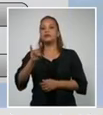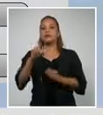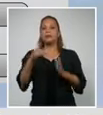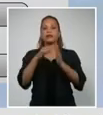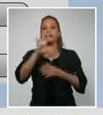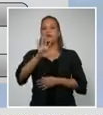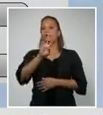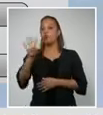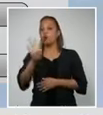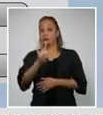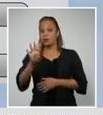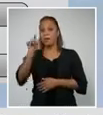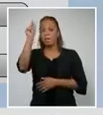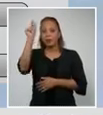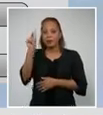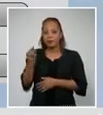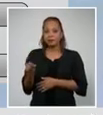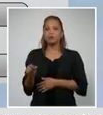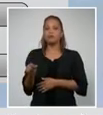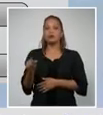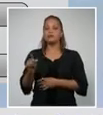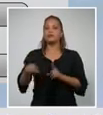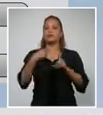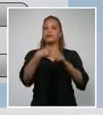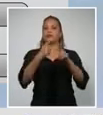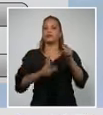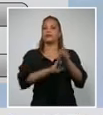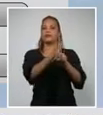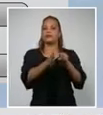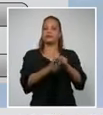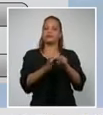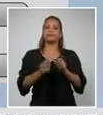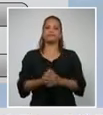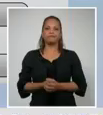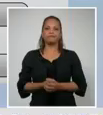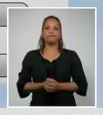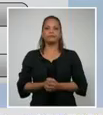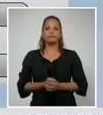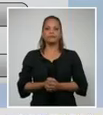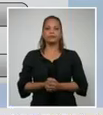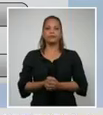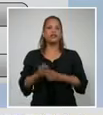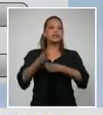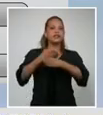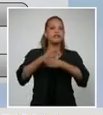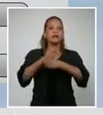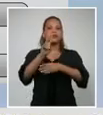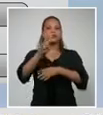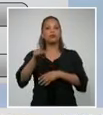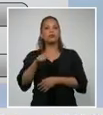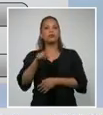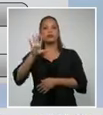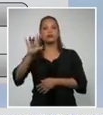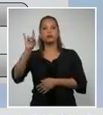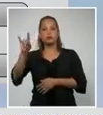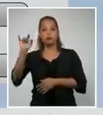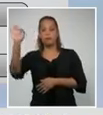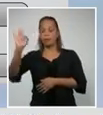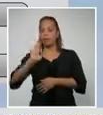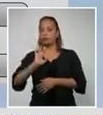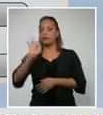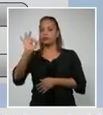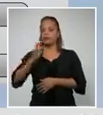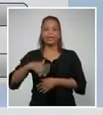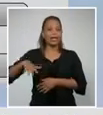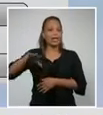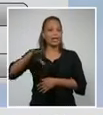79.544 personas con COVID-19. Eso hace que el 2,59% de todas